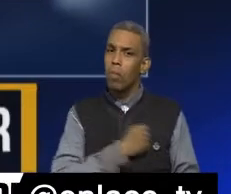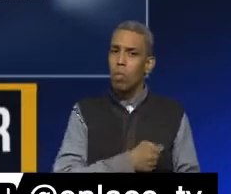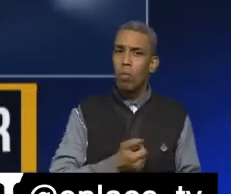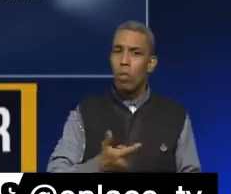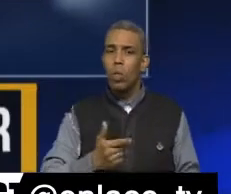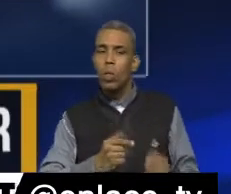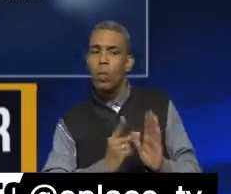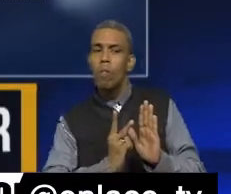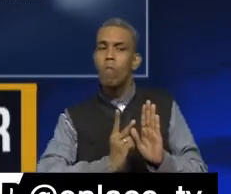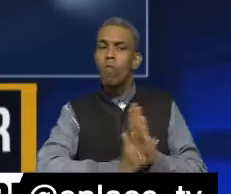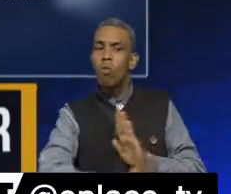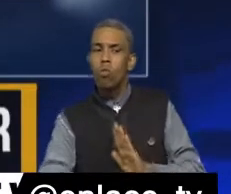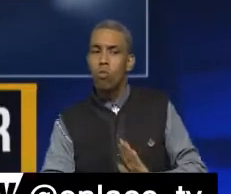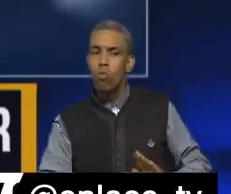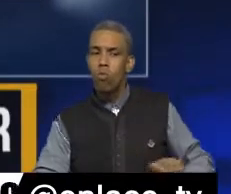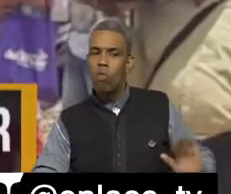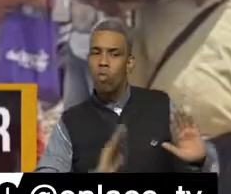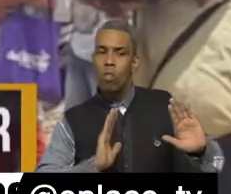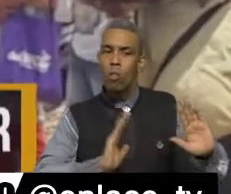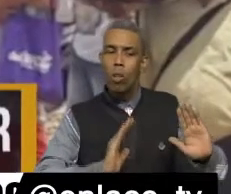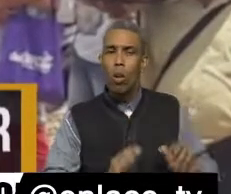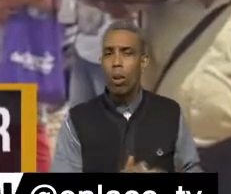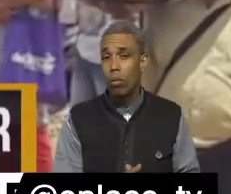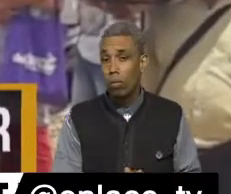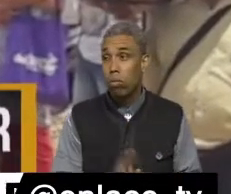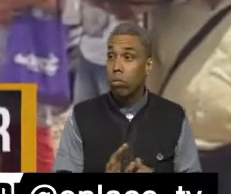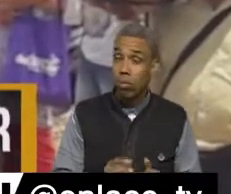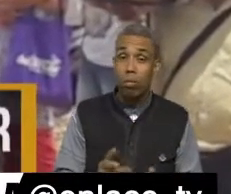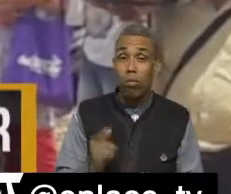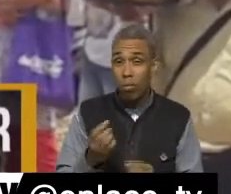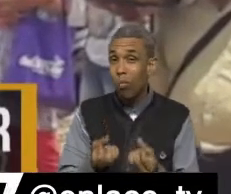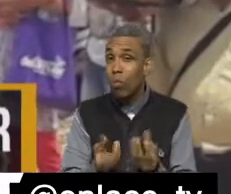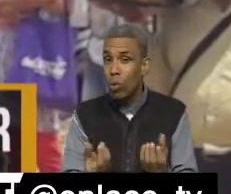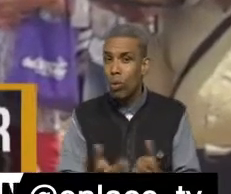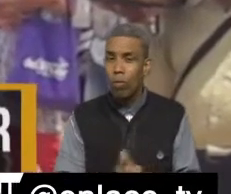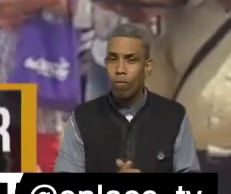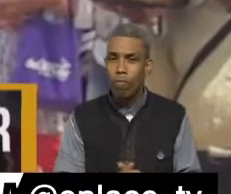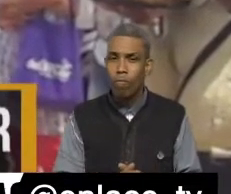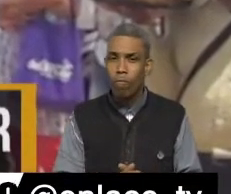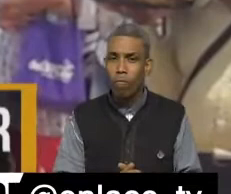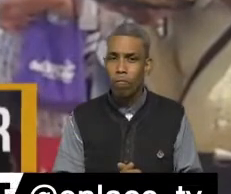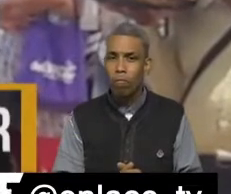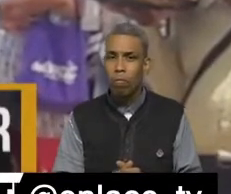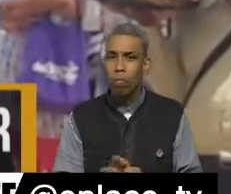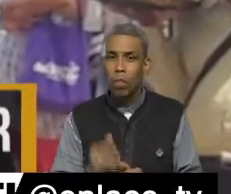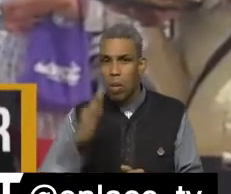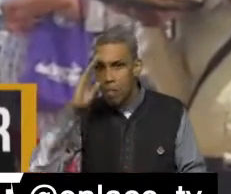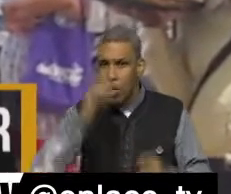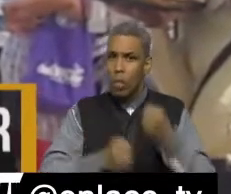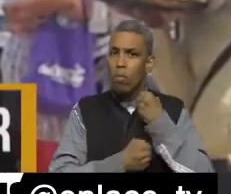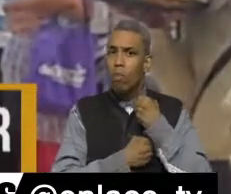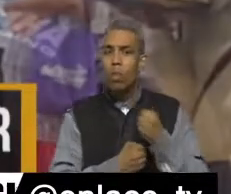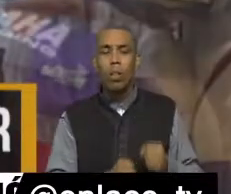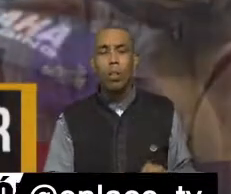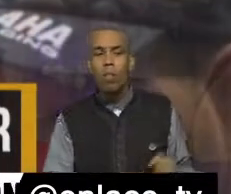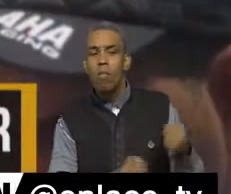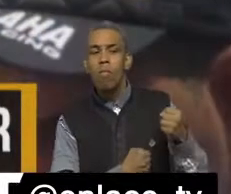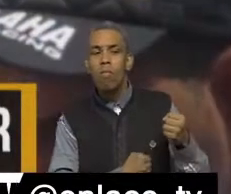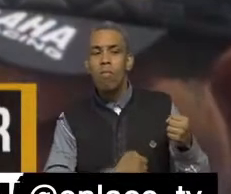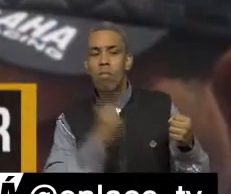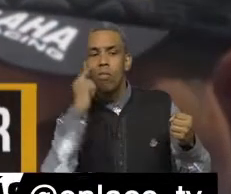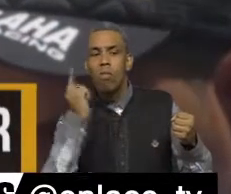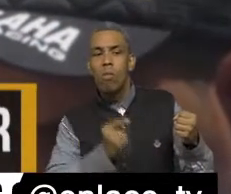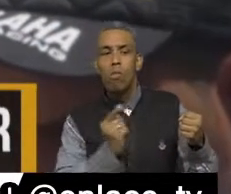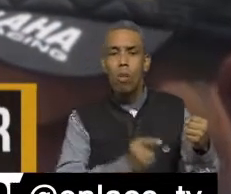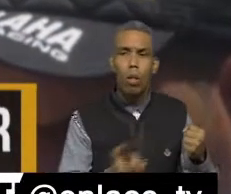están surgiendo nuevos grupos. Amaya indicó además que la erradicación forzada por parte de la fuerza pública continúa atropellando